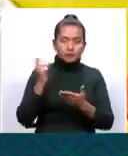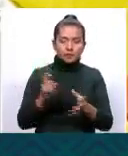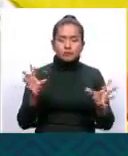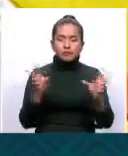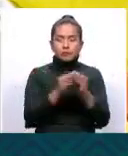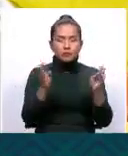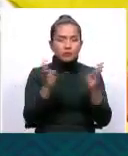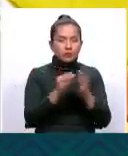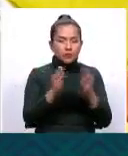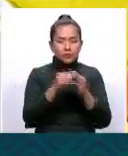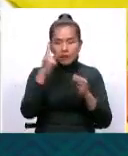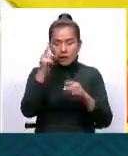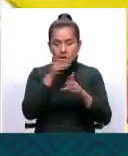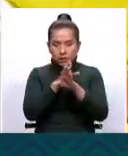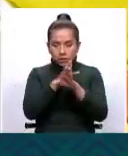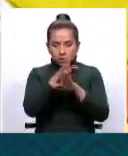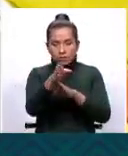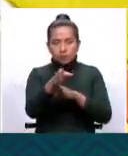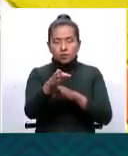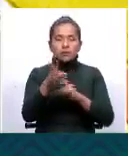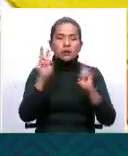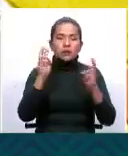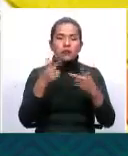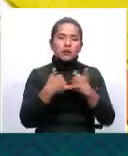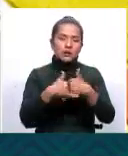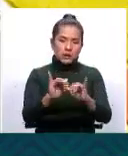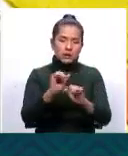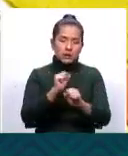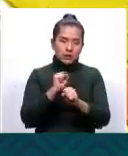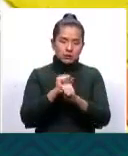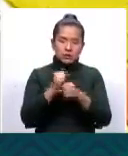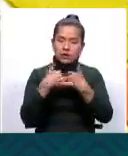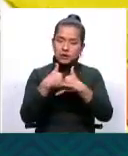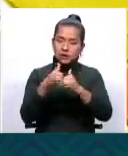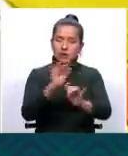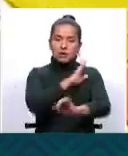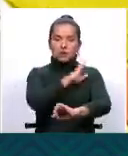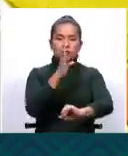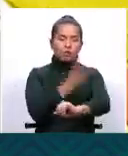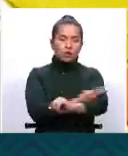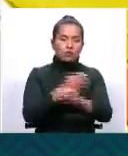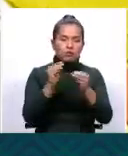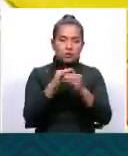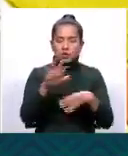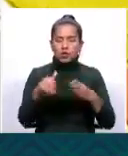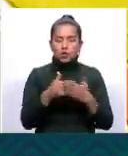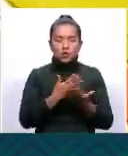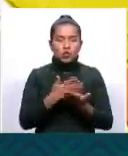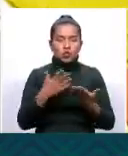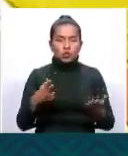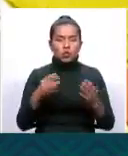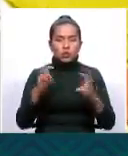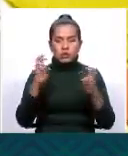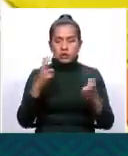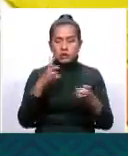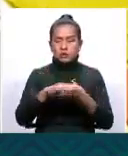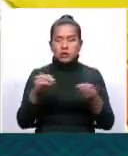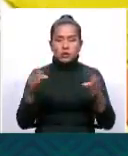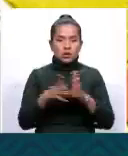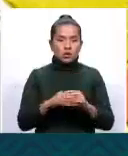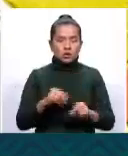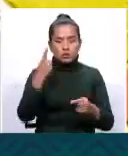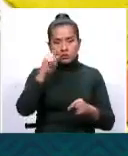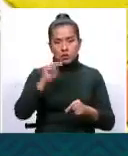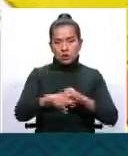reuniones que estén orientadas a seguir trabajando y fortaleciendo lo que es el instrumento político más grande de la historia de nuestro